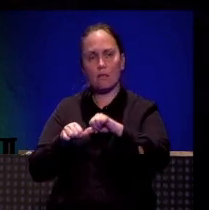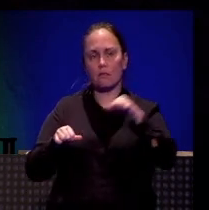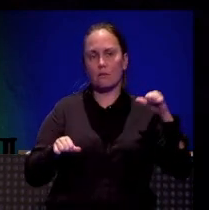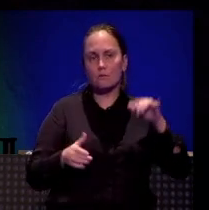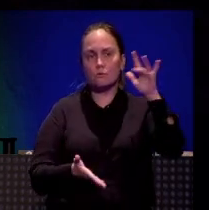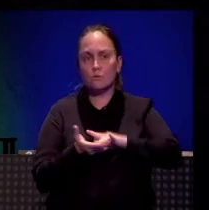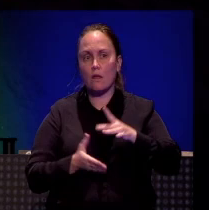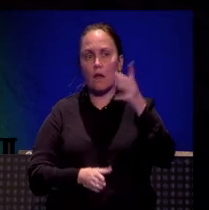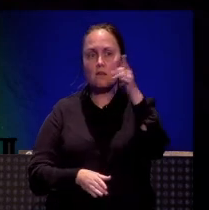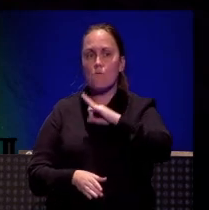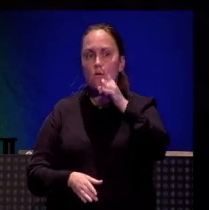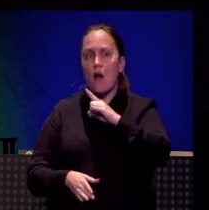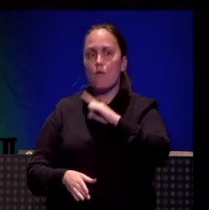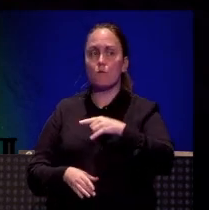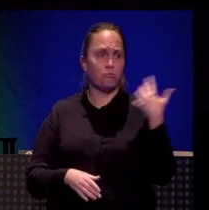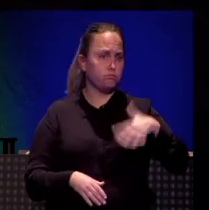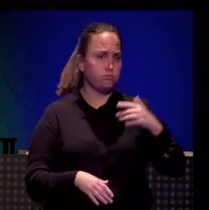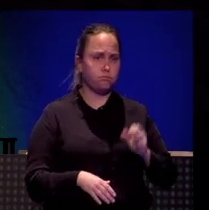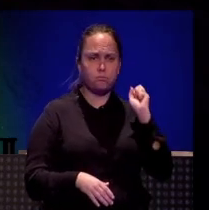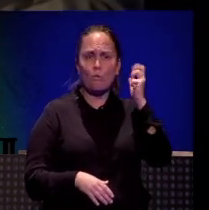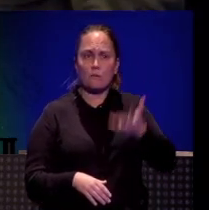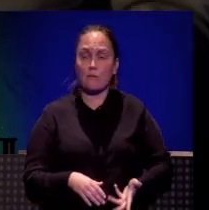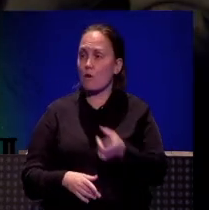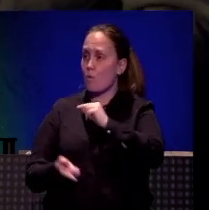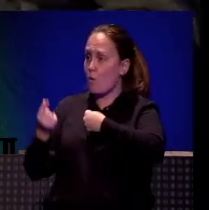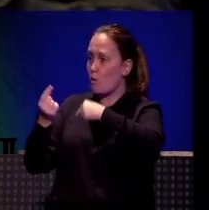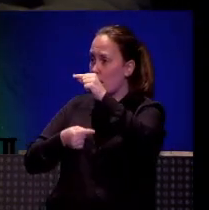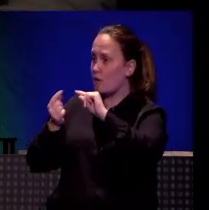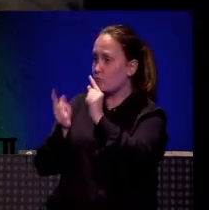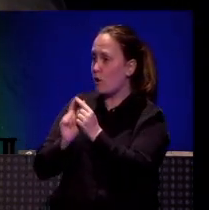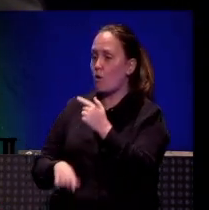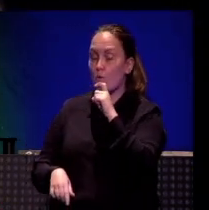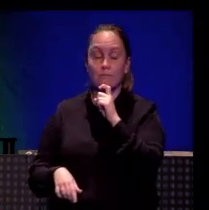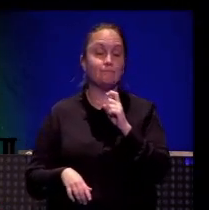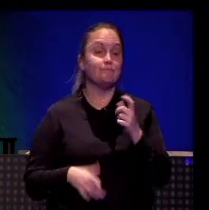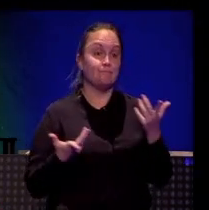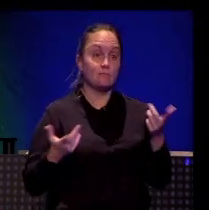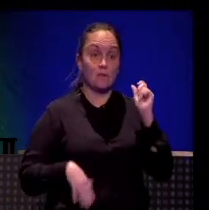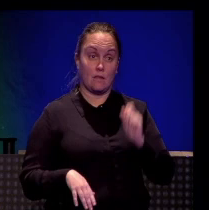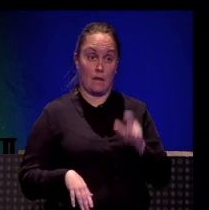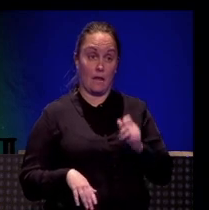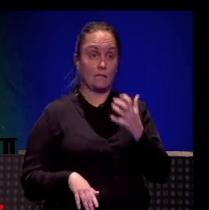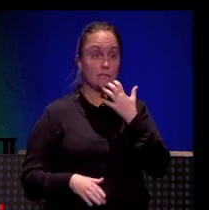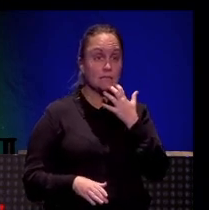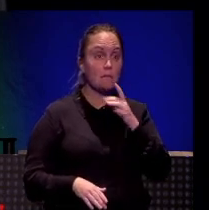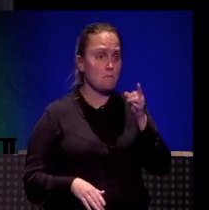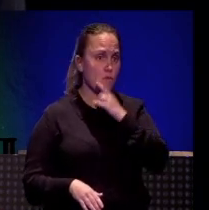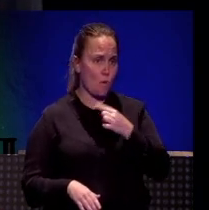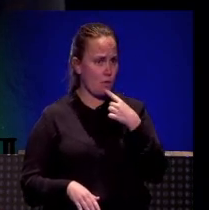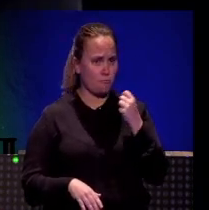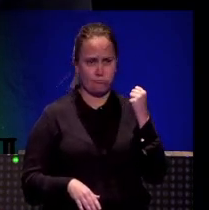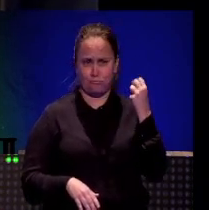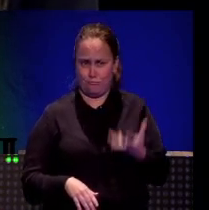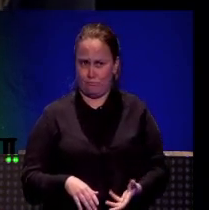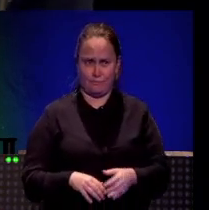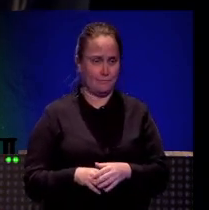muchas veces pues muchas veces cuando normalmente me equivoco digo que son muchas veces